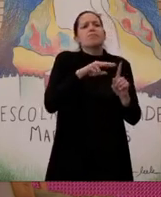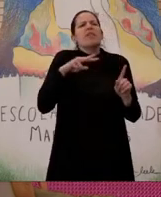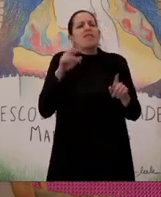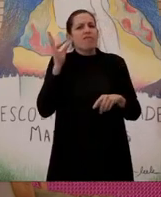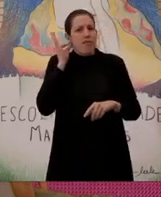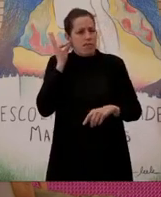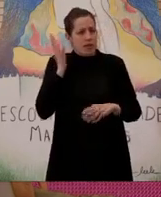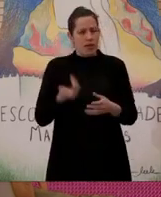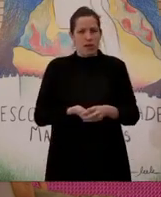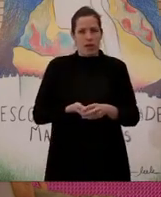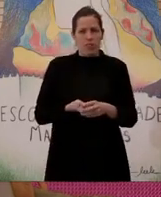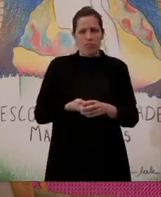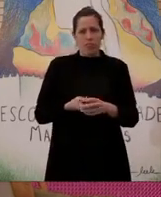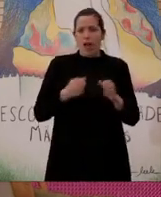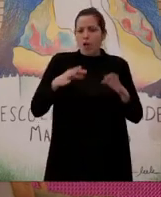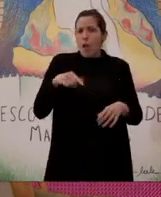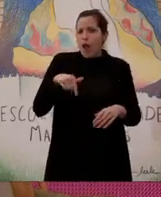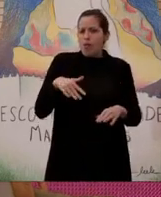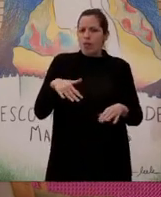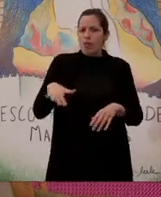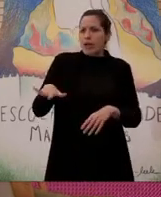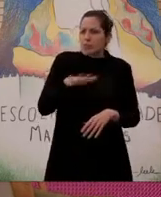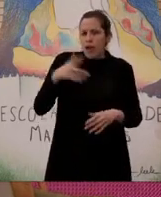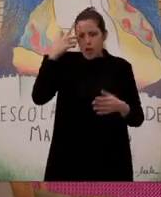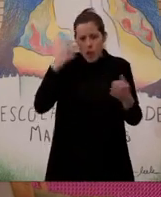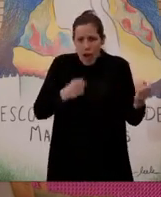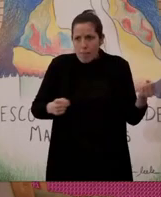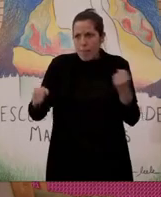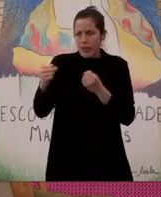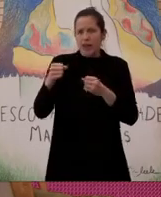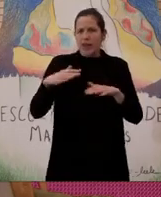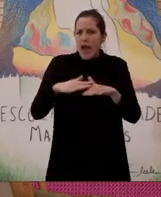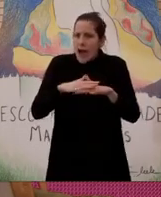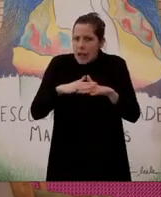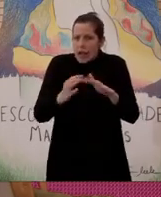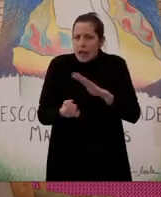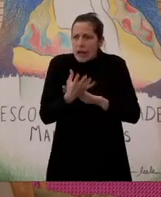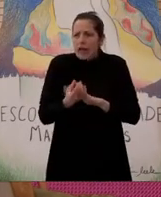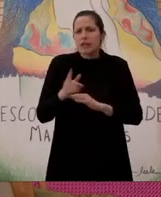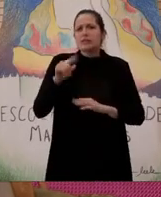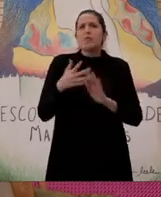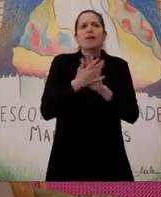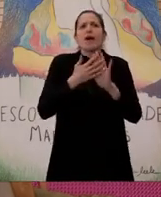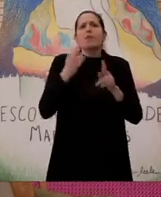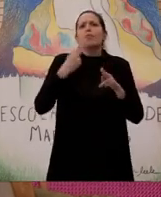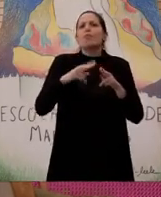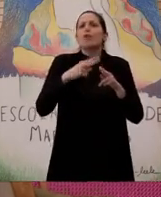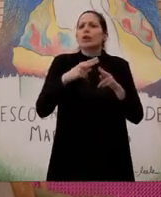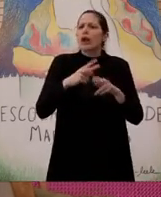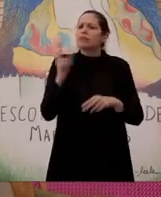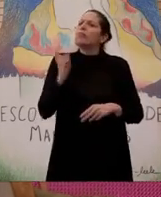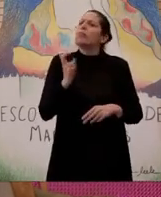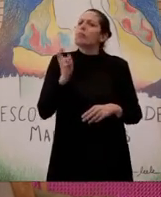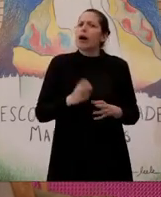parando oseat creando redes espacios de empatía de falardas cosas las políticas útiles que cambian y me lloran